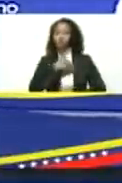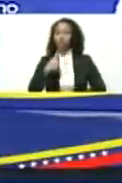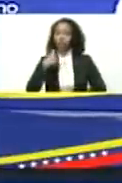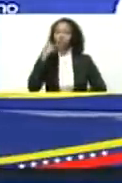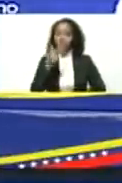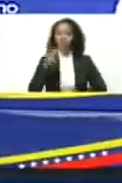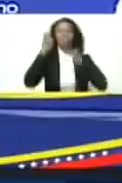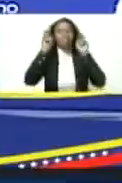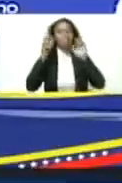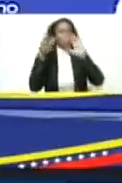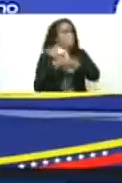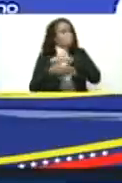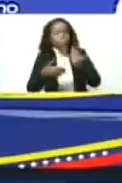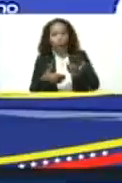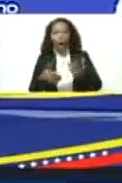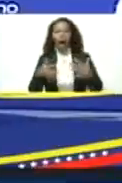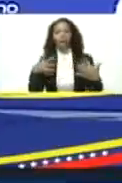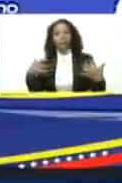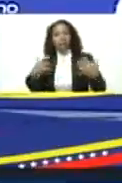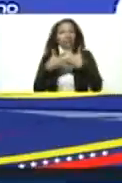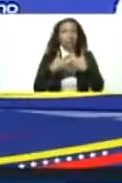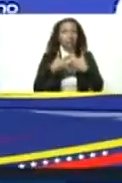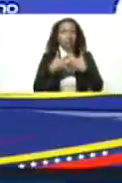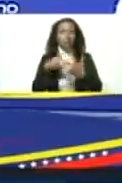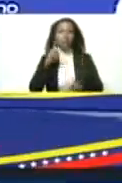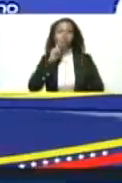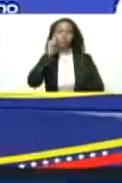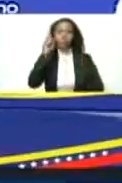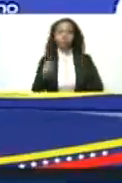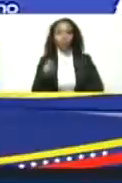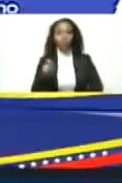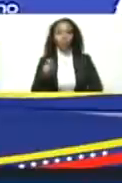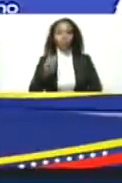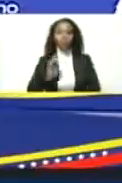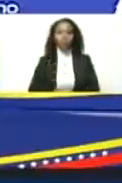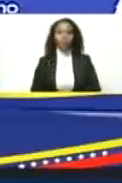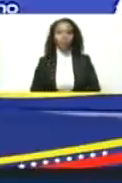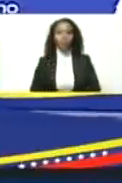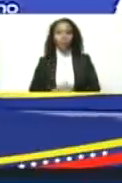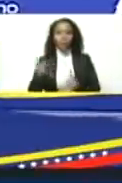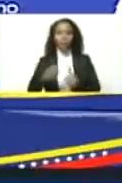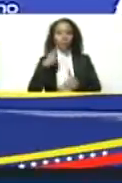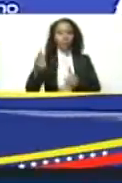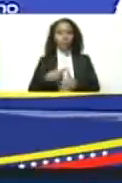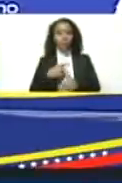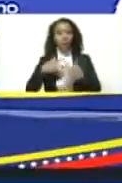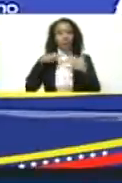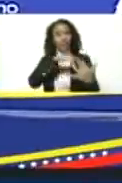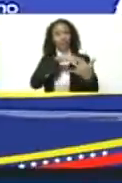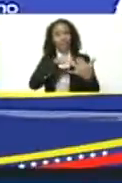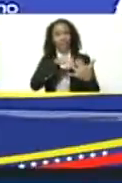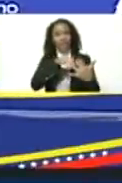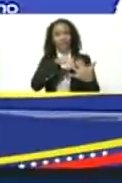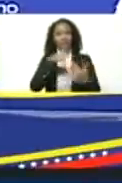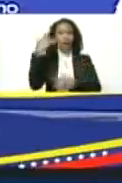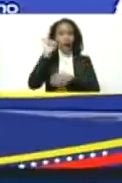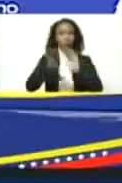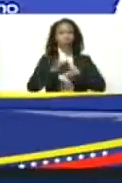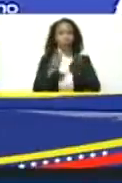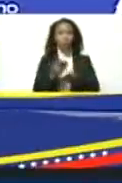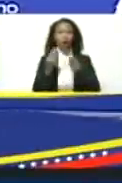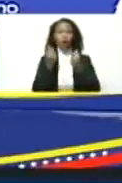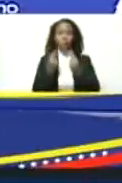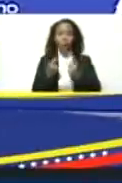relación al conflicto de Ucrania, la principal guerra que hay en el mundo es económica,